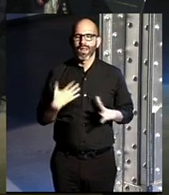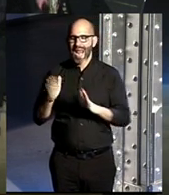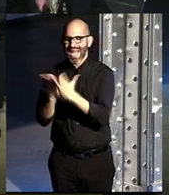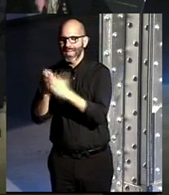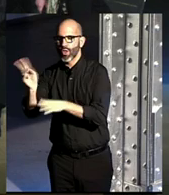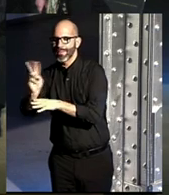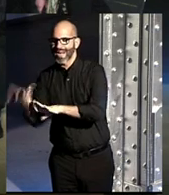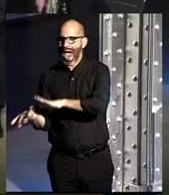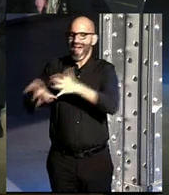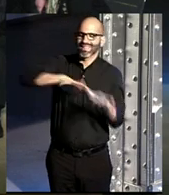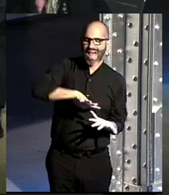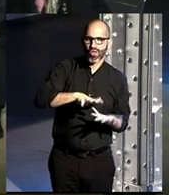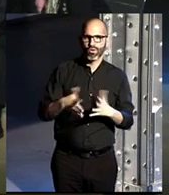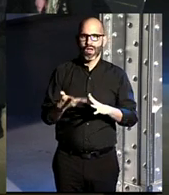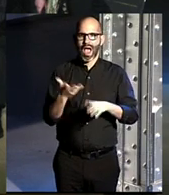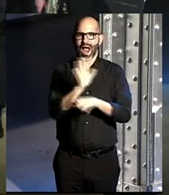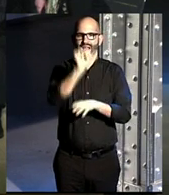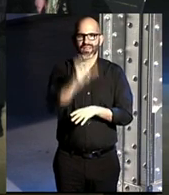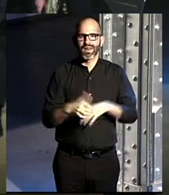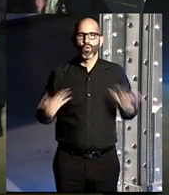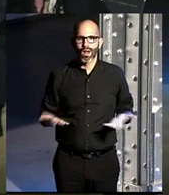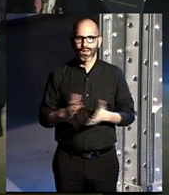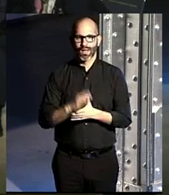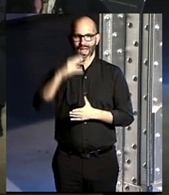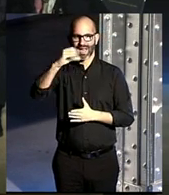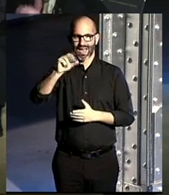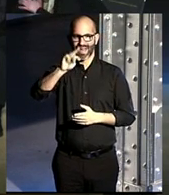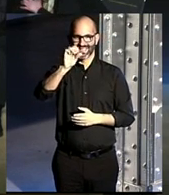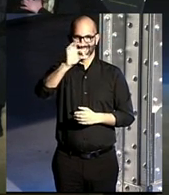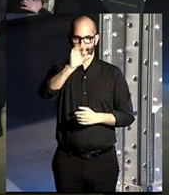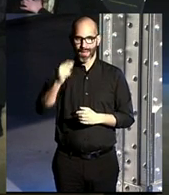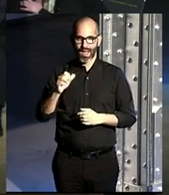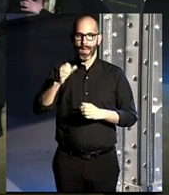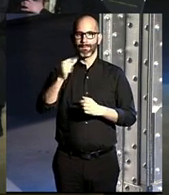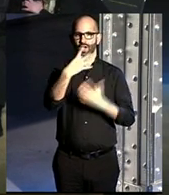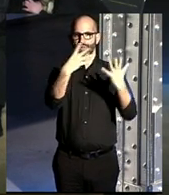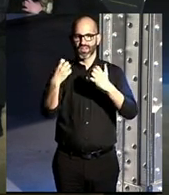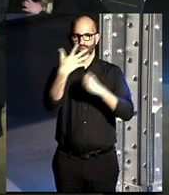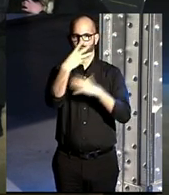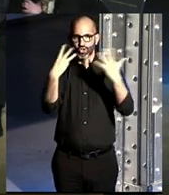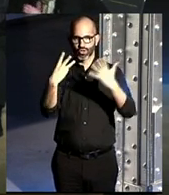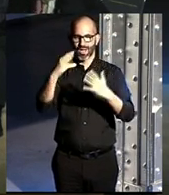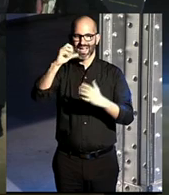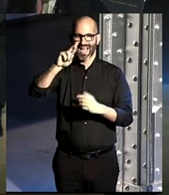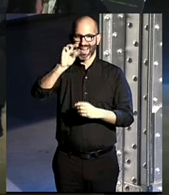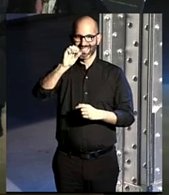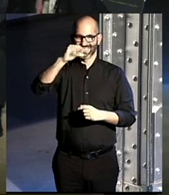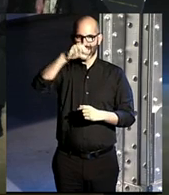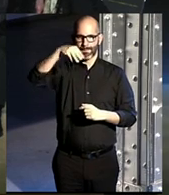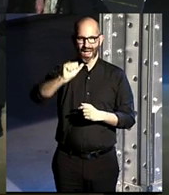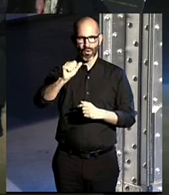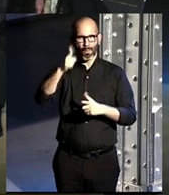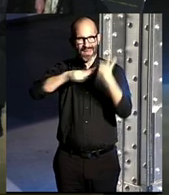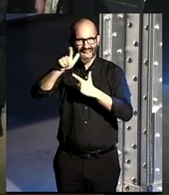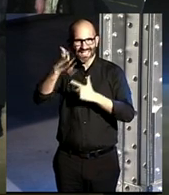Película. Karel Seemann, Karel Seemann. 1958. La de Karel Seemann, que es El viaje extraordinario, ¿no? No,